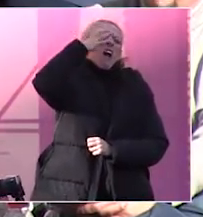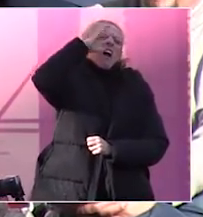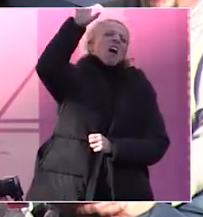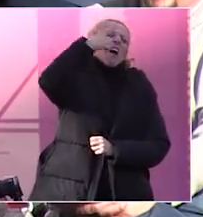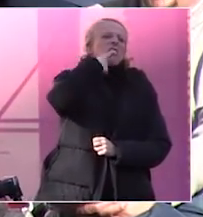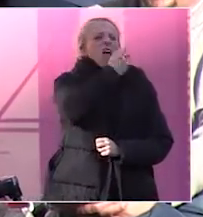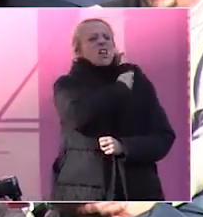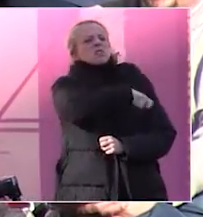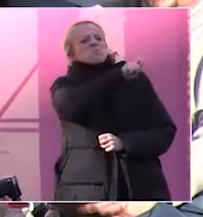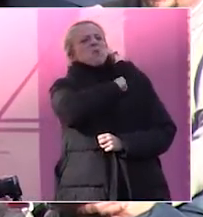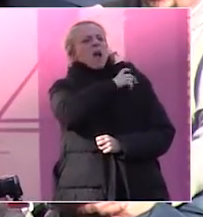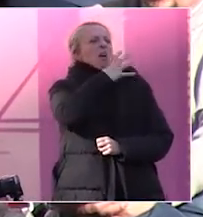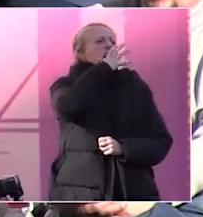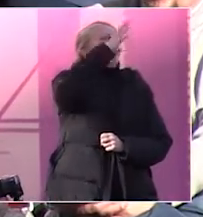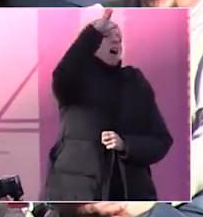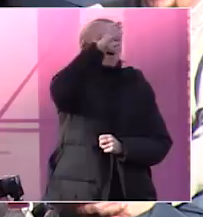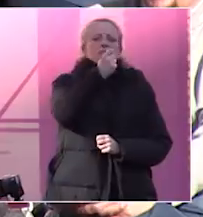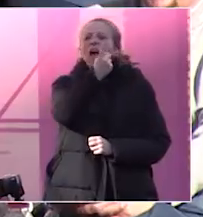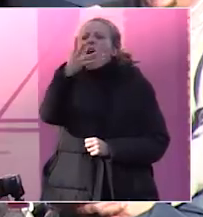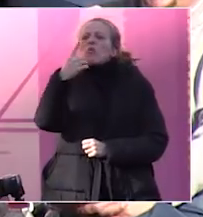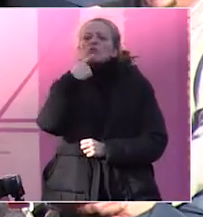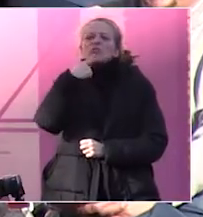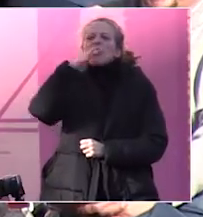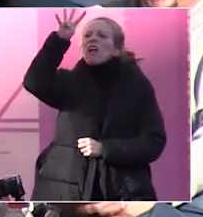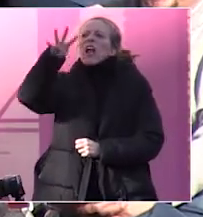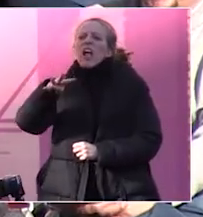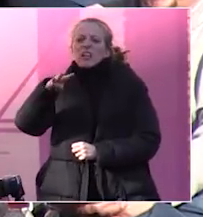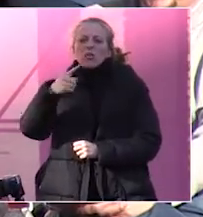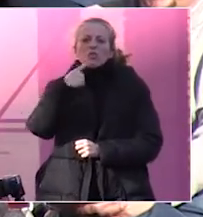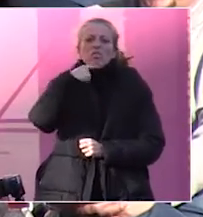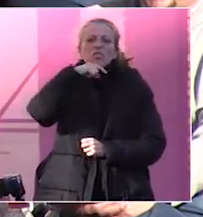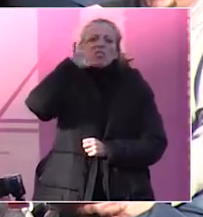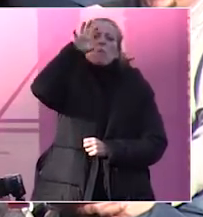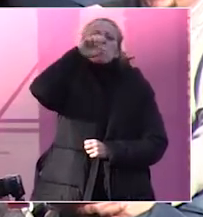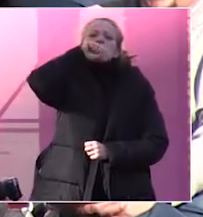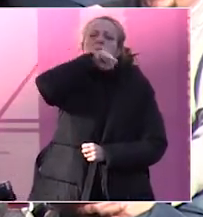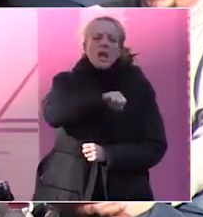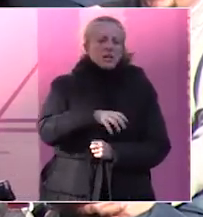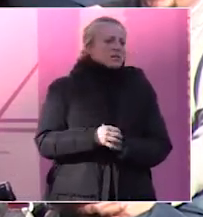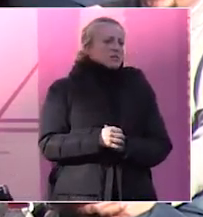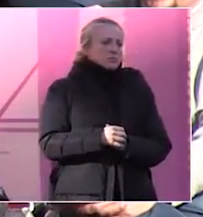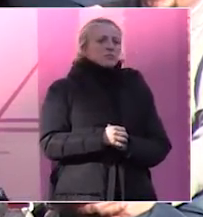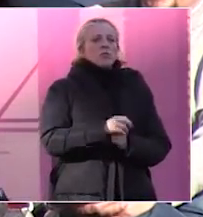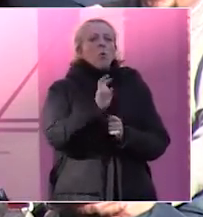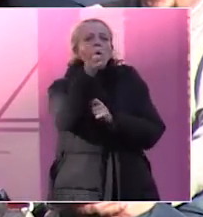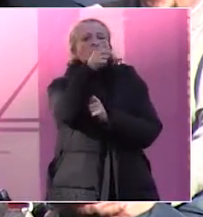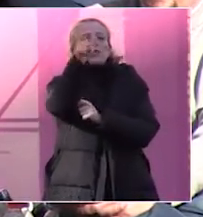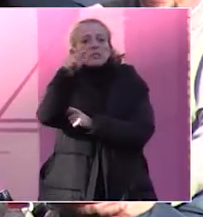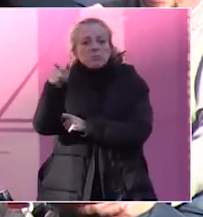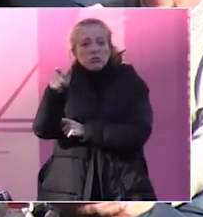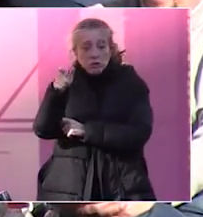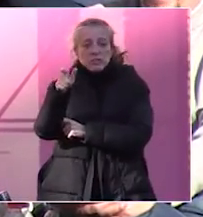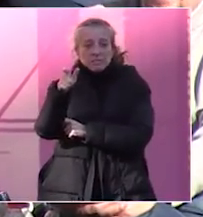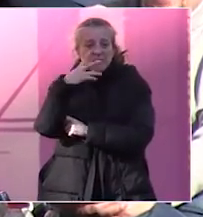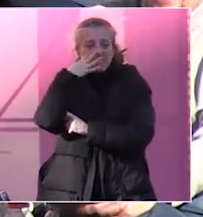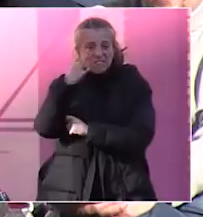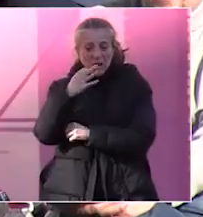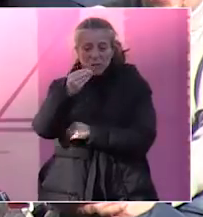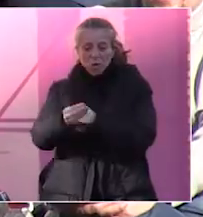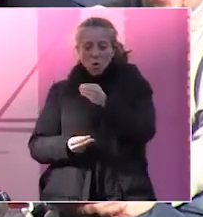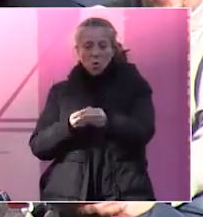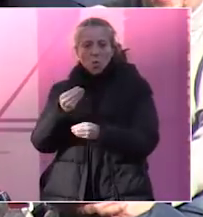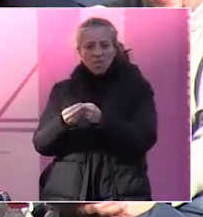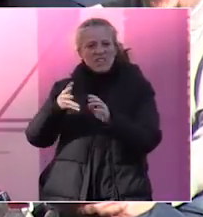España, y algunos dicen Cataluña, y dicen patria, y hay otros que con hechos demuestran lo que significa ser